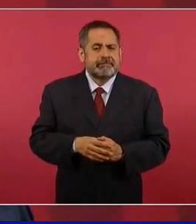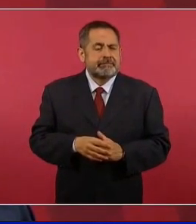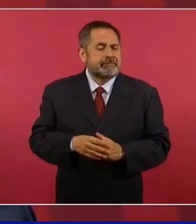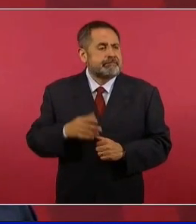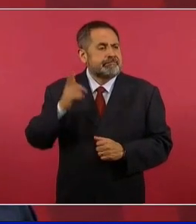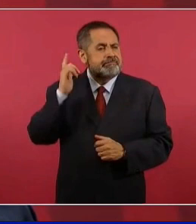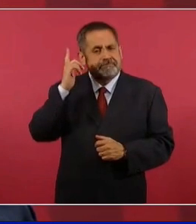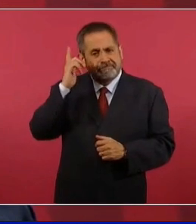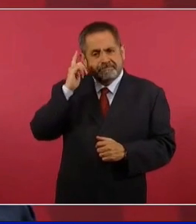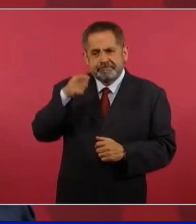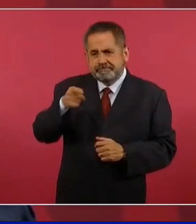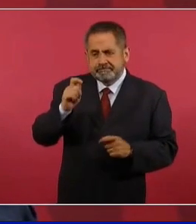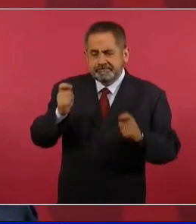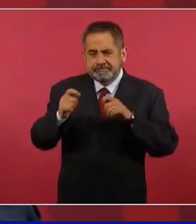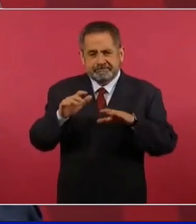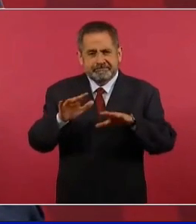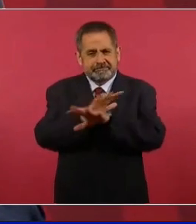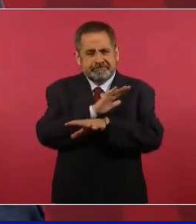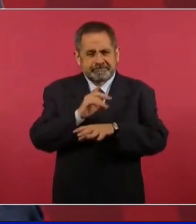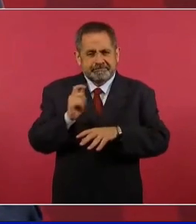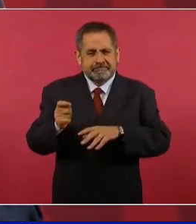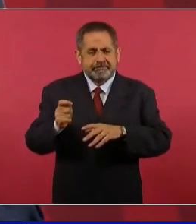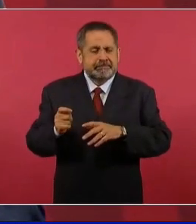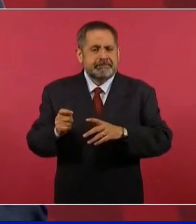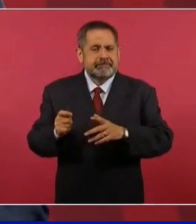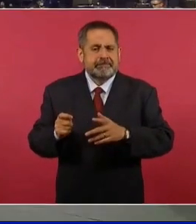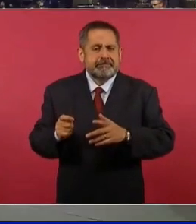Ojalá y esto cambie, porque